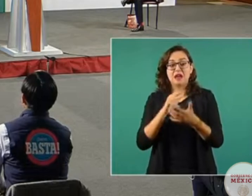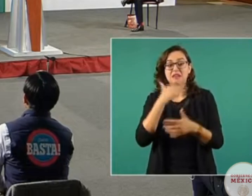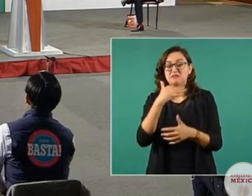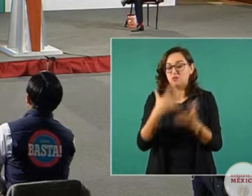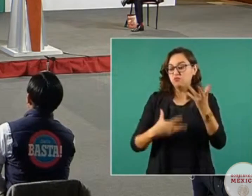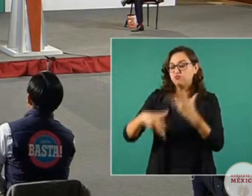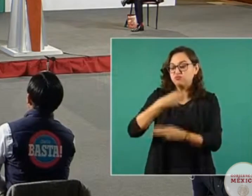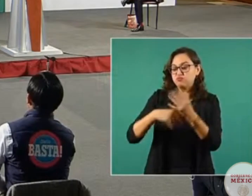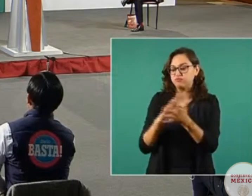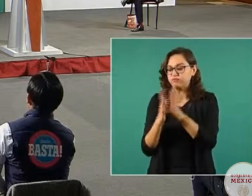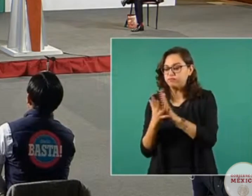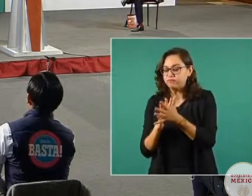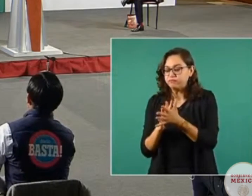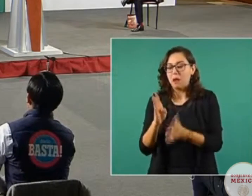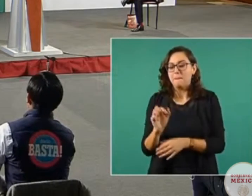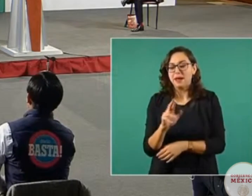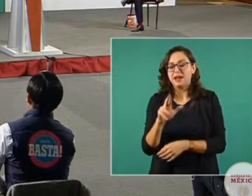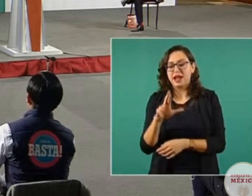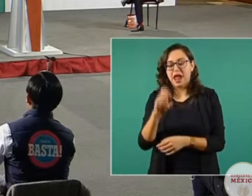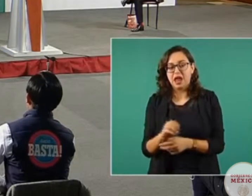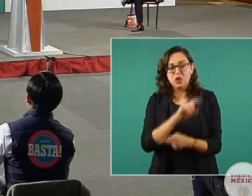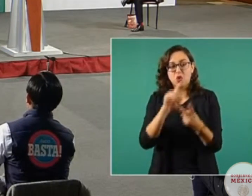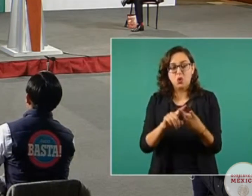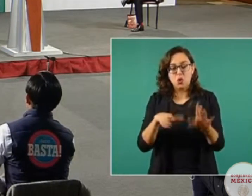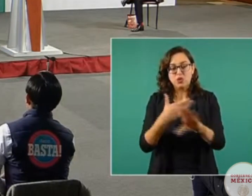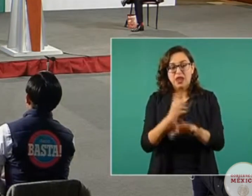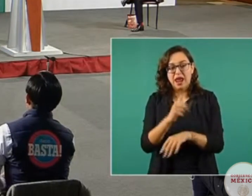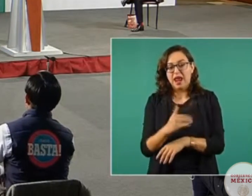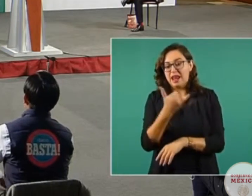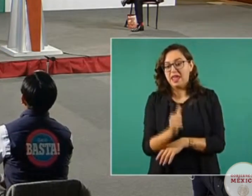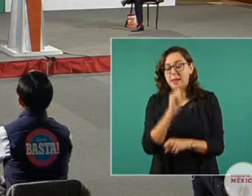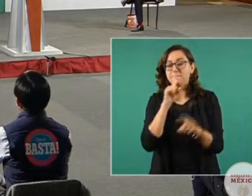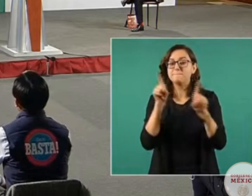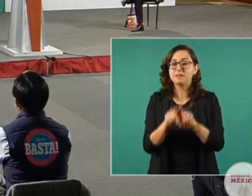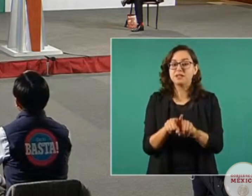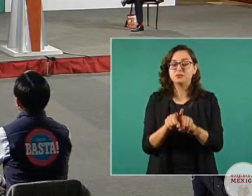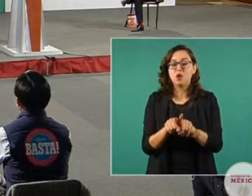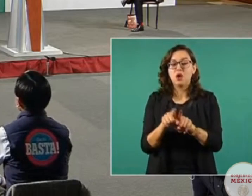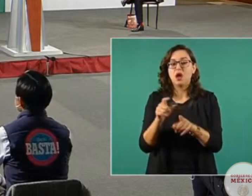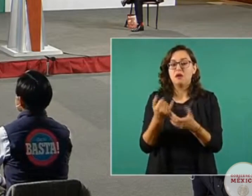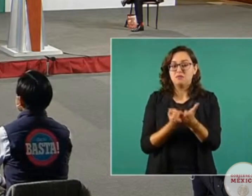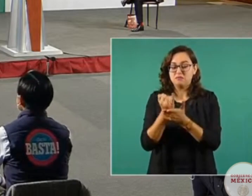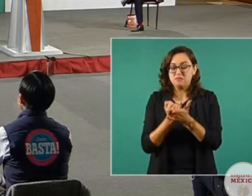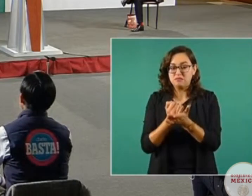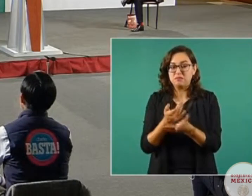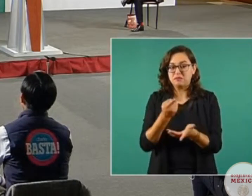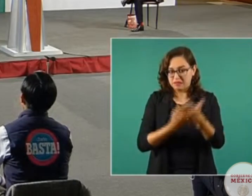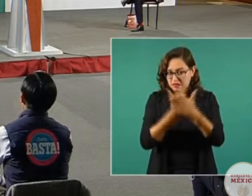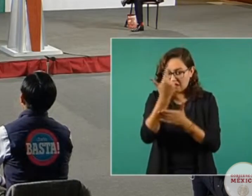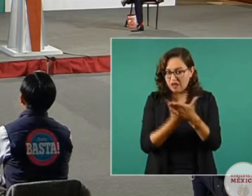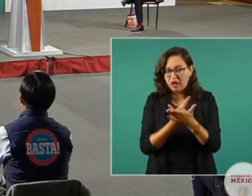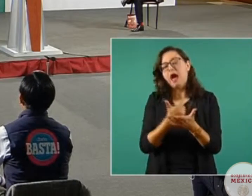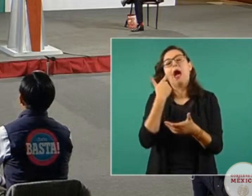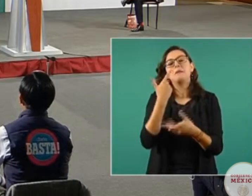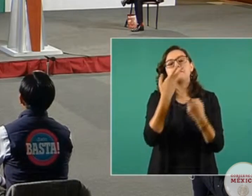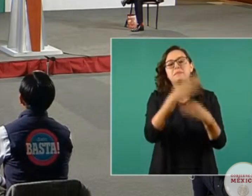llame a declarar a los Barrero y a Ricardo Anaya. Y tres, que pida a la autoridad financiera los estados de cuenta de los Anaya. También hay evidencia